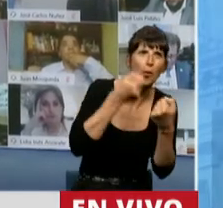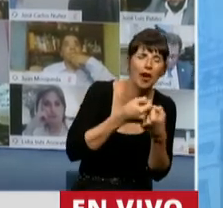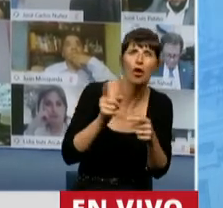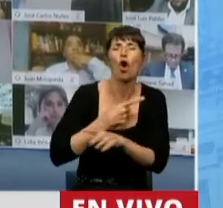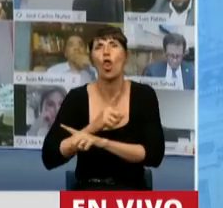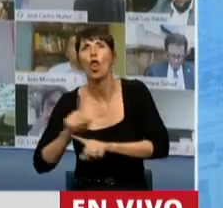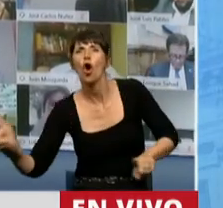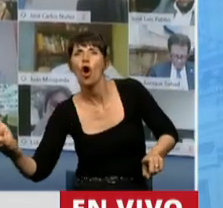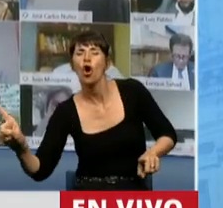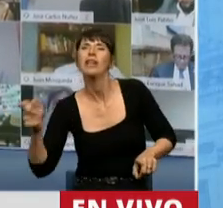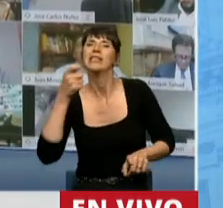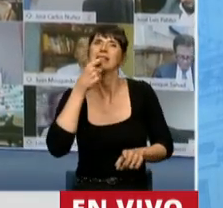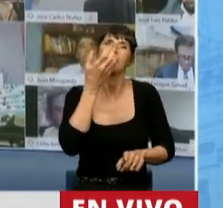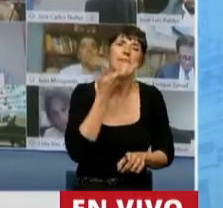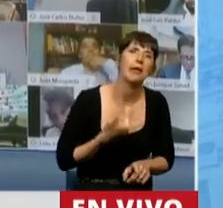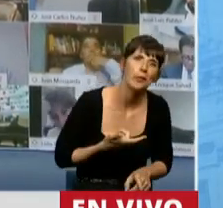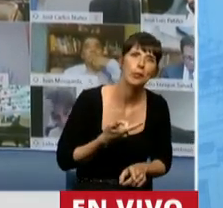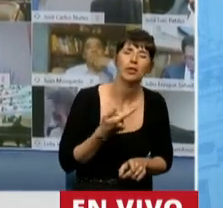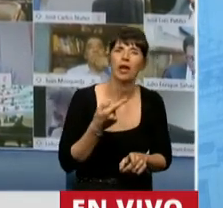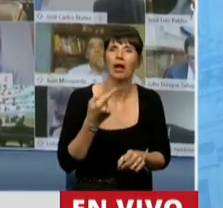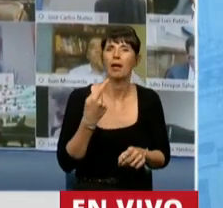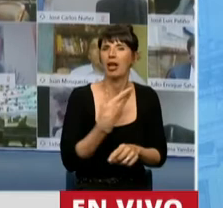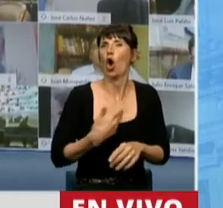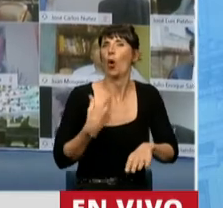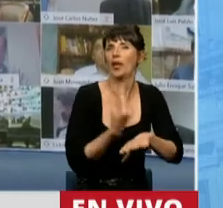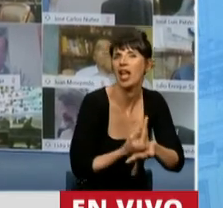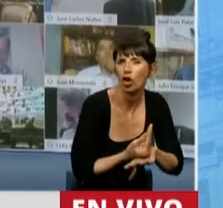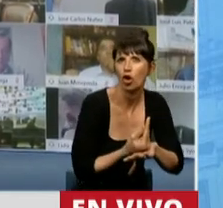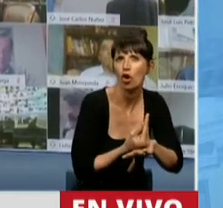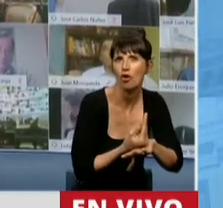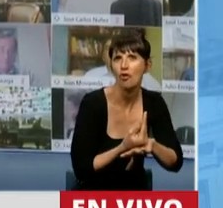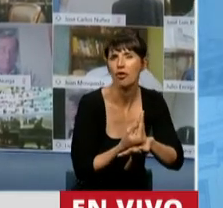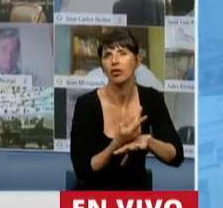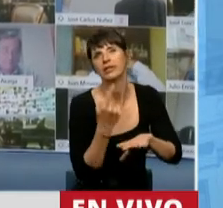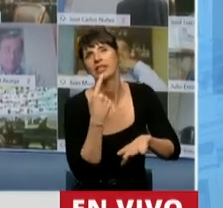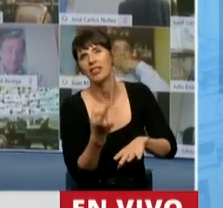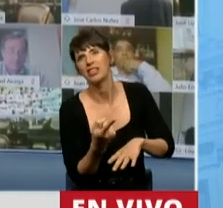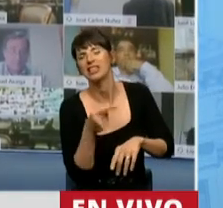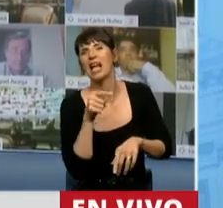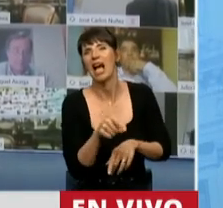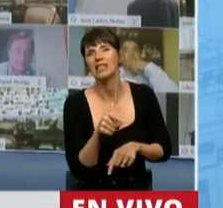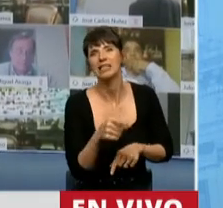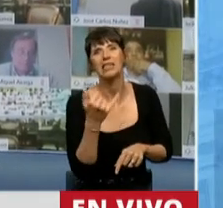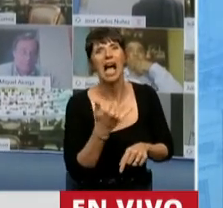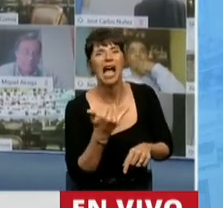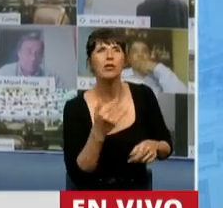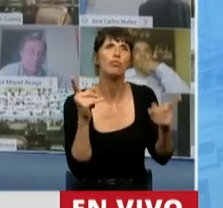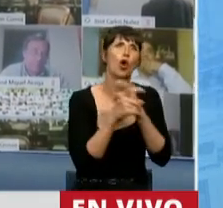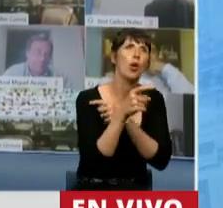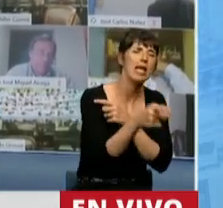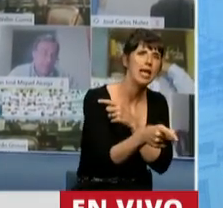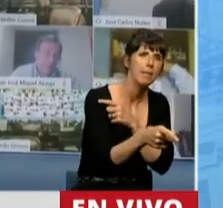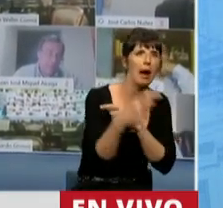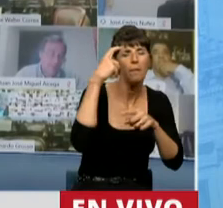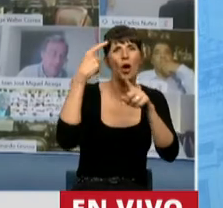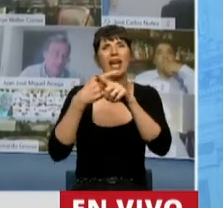quienes no les gusta y hoy gobiernan, dejan trascender que allí hay parte del problema y quienes